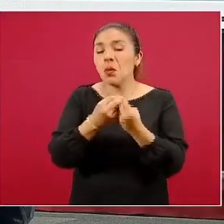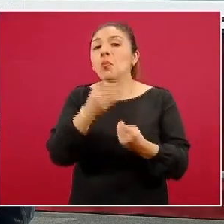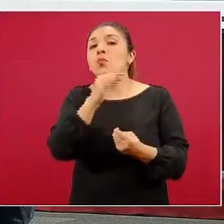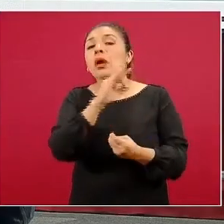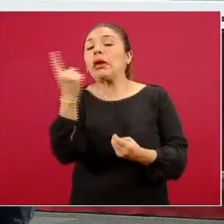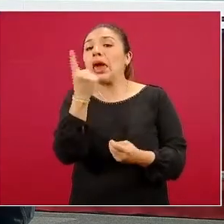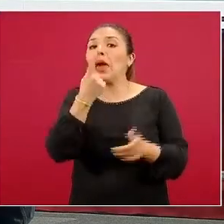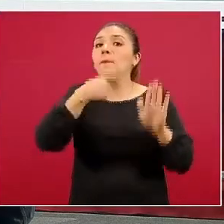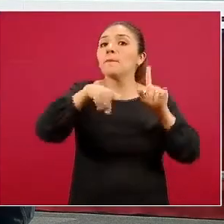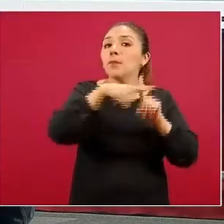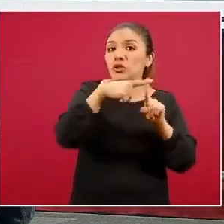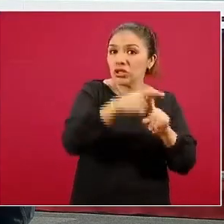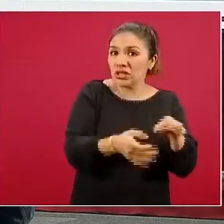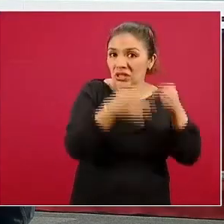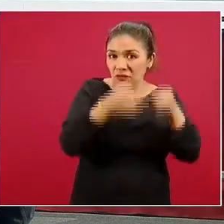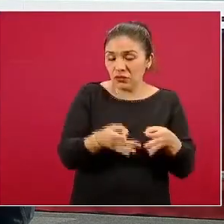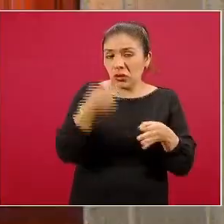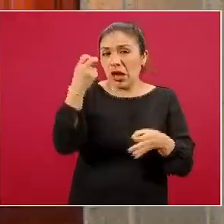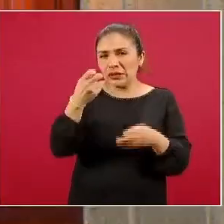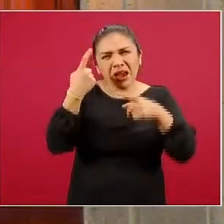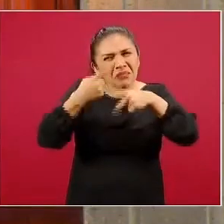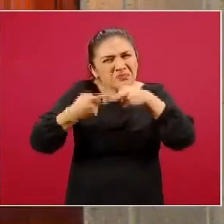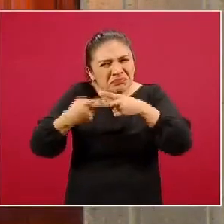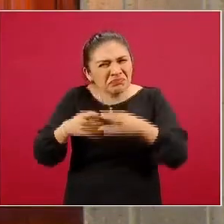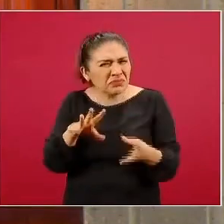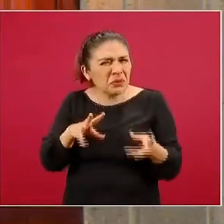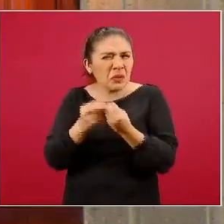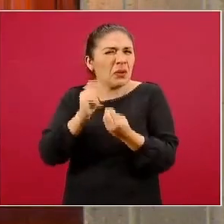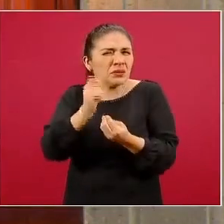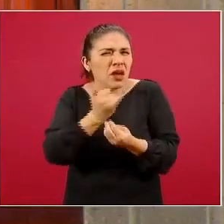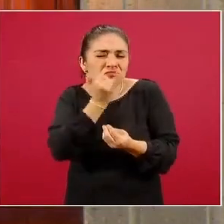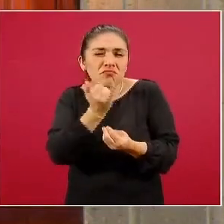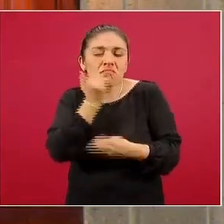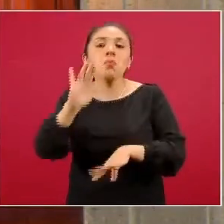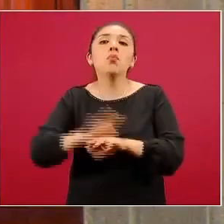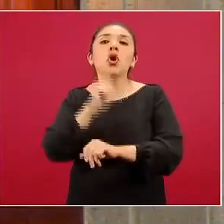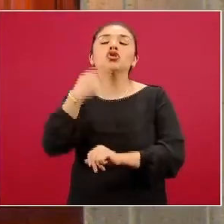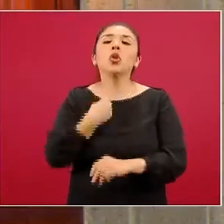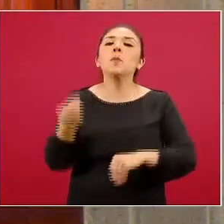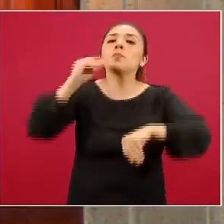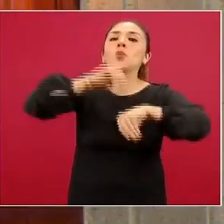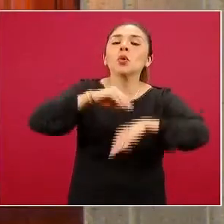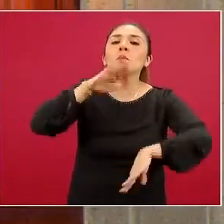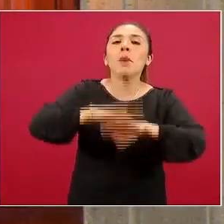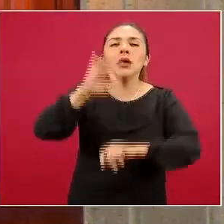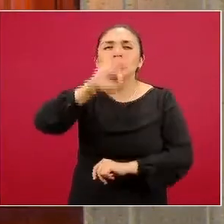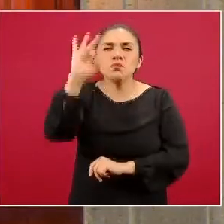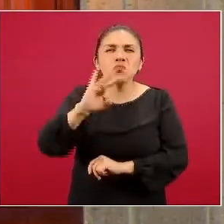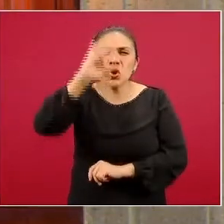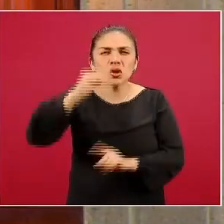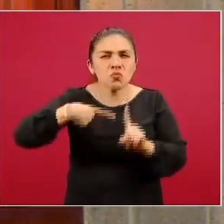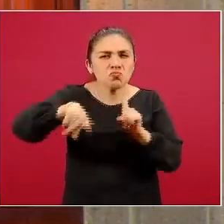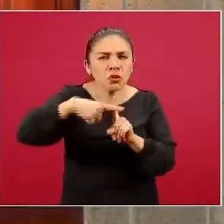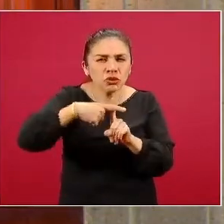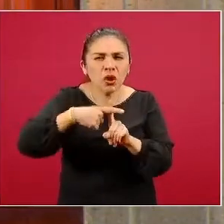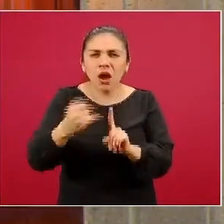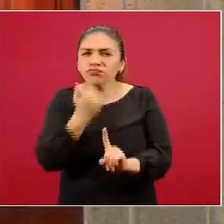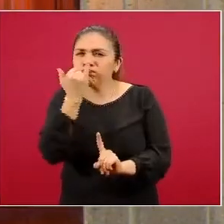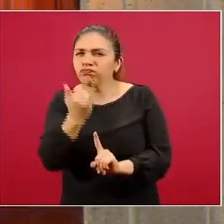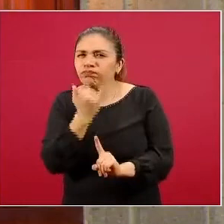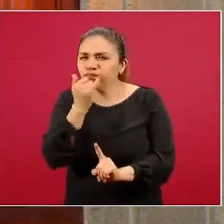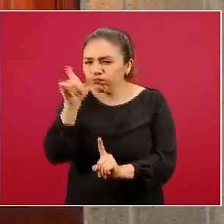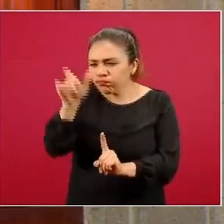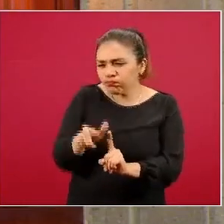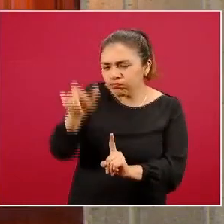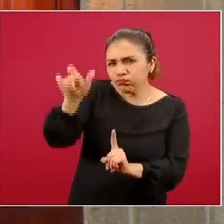los confirmados. Y precisamente esta estimación tiene que ver con que aplicamos porcentaje de positividad a los aún sospechosos, a